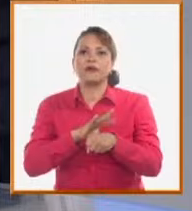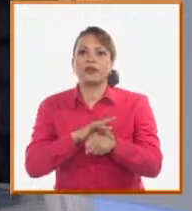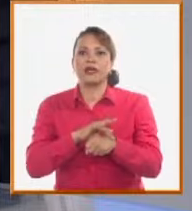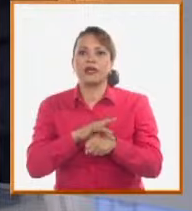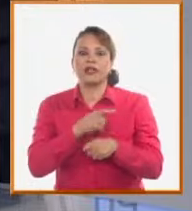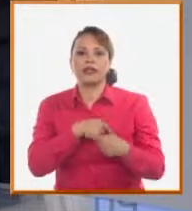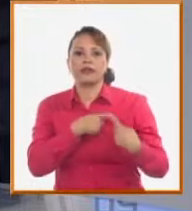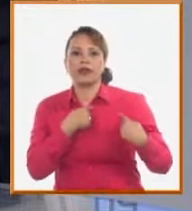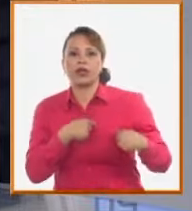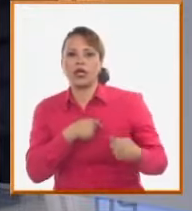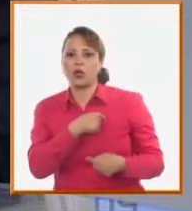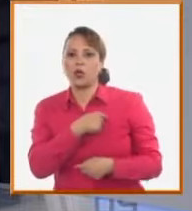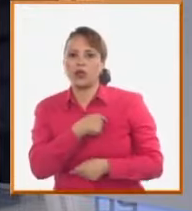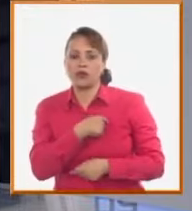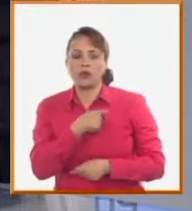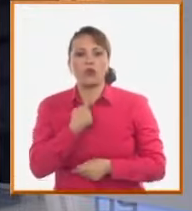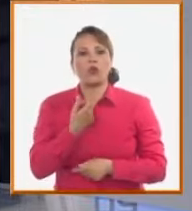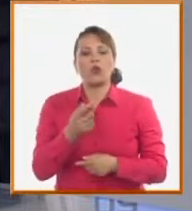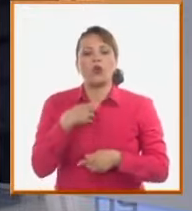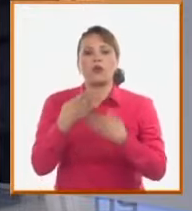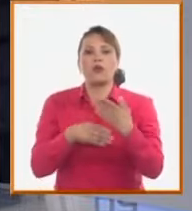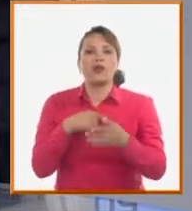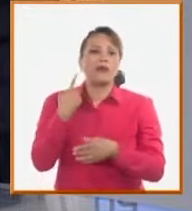cardiovasculares, vasculares encefálicas,